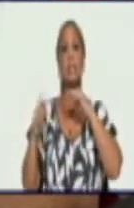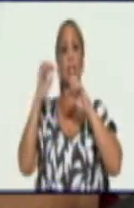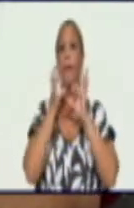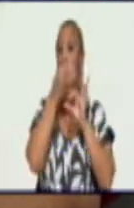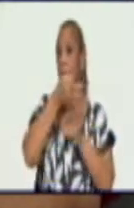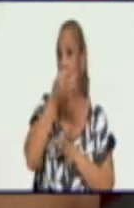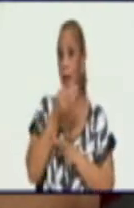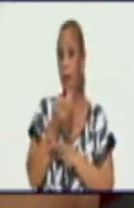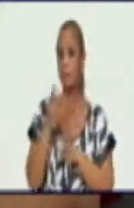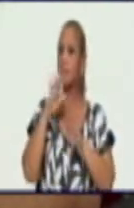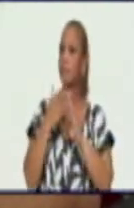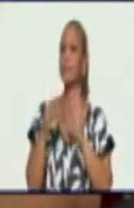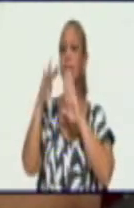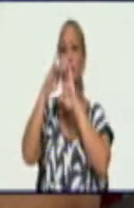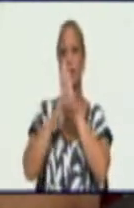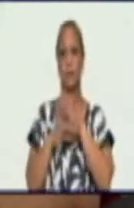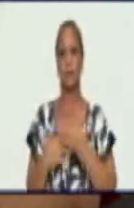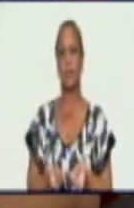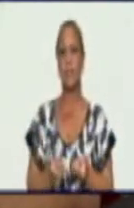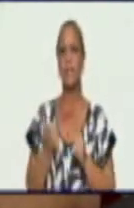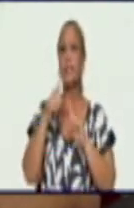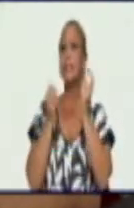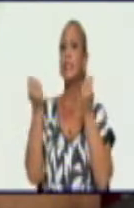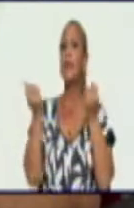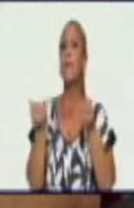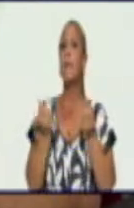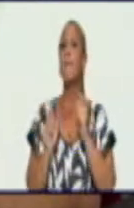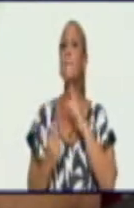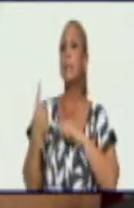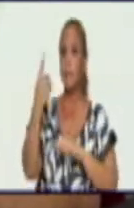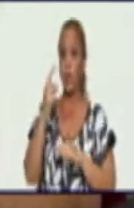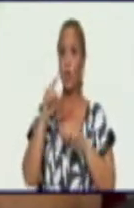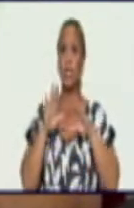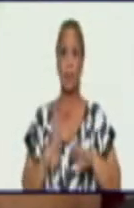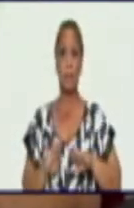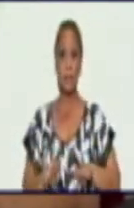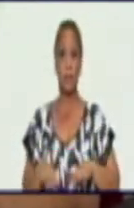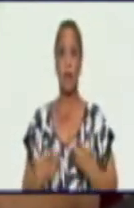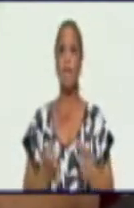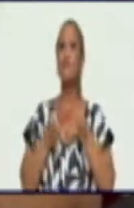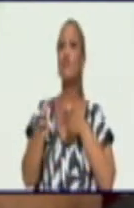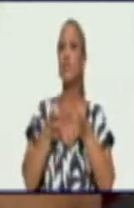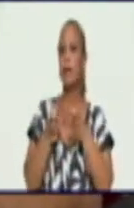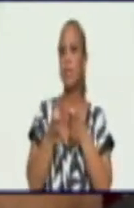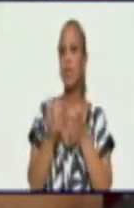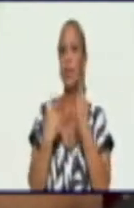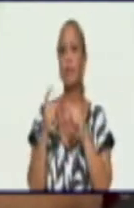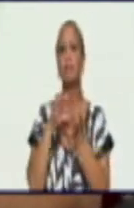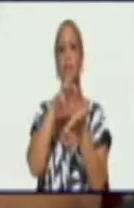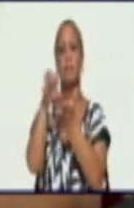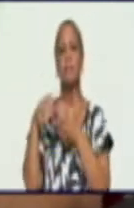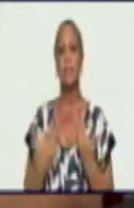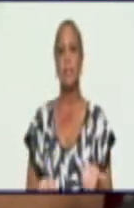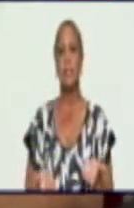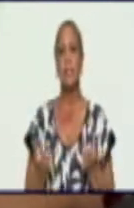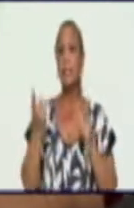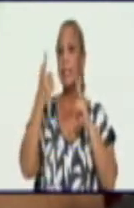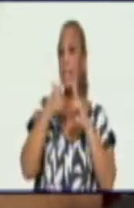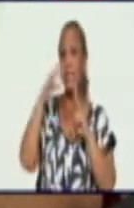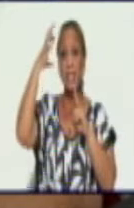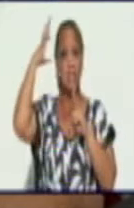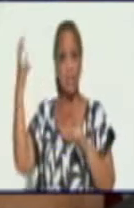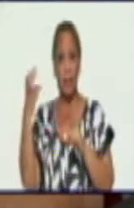varias de las medidas. Bueno, desde el sector de transporte, primero que se mantiene que no hay funcionamiento de ruta alguna, ni del sector estatal ni